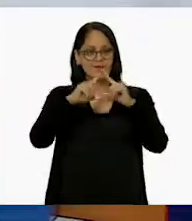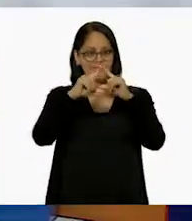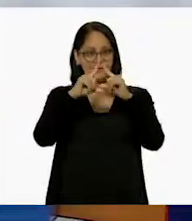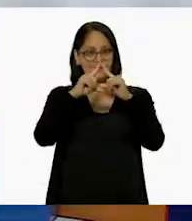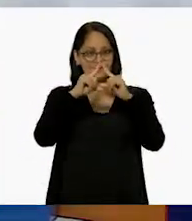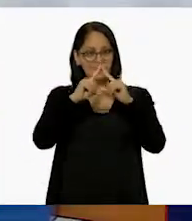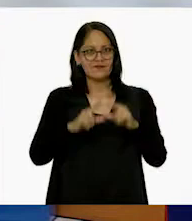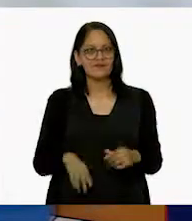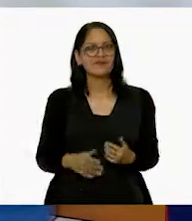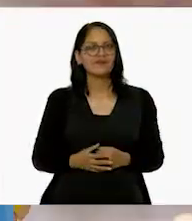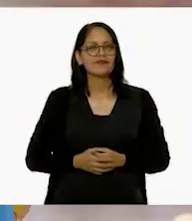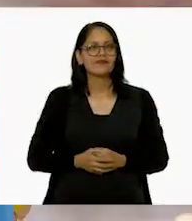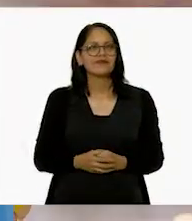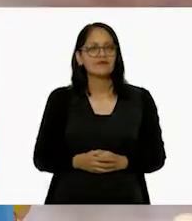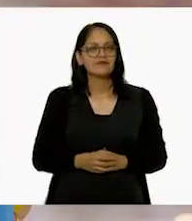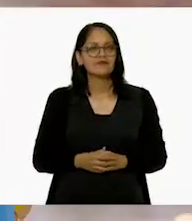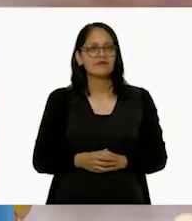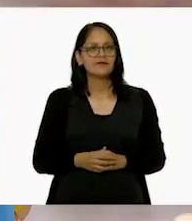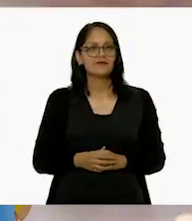Muy bien.